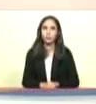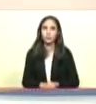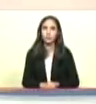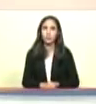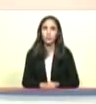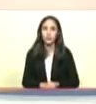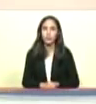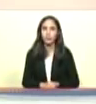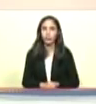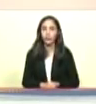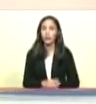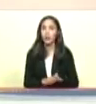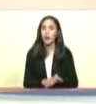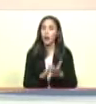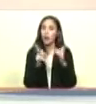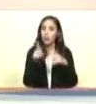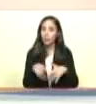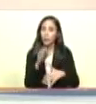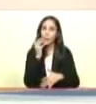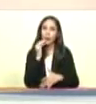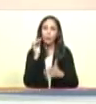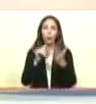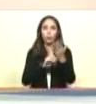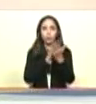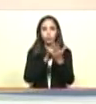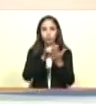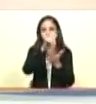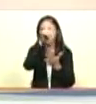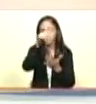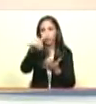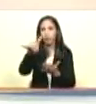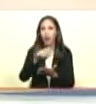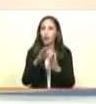Aerolíneas Prestadoras de Servicios Aéreos Comerciales y de Carga